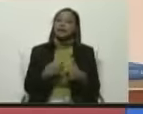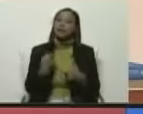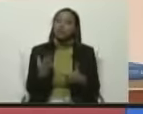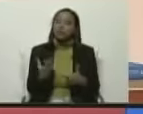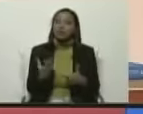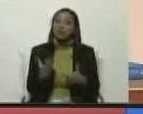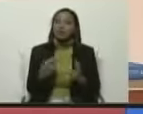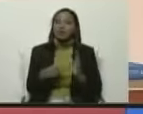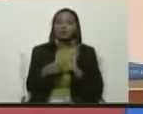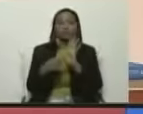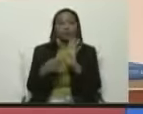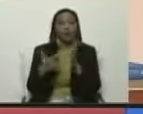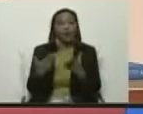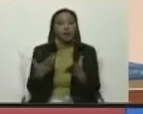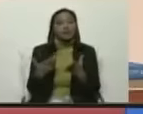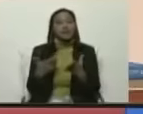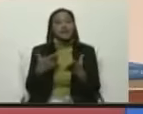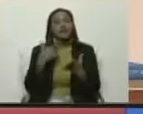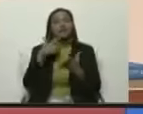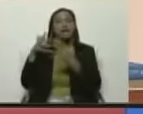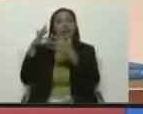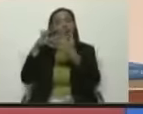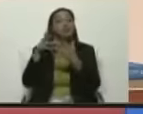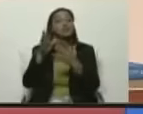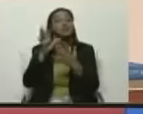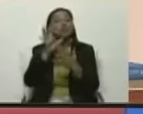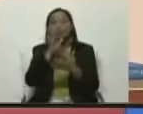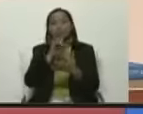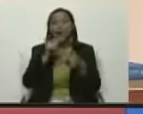seguridad en los Estados Unidos.